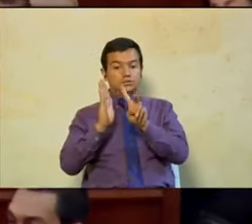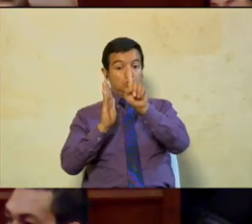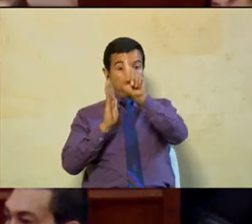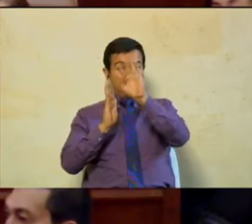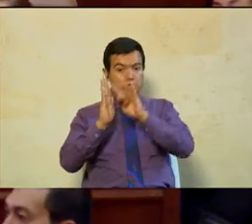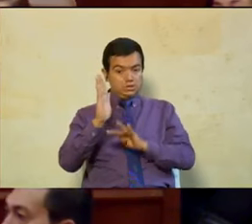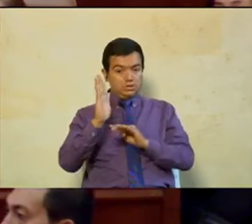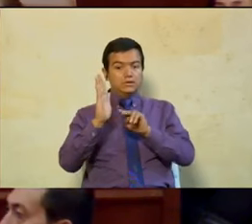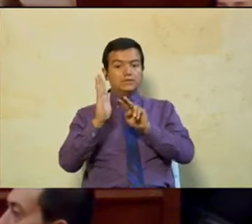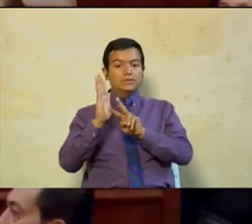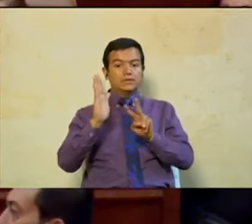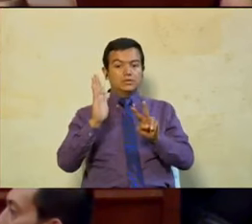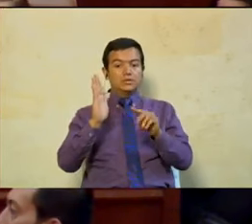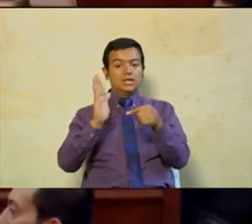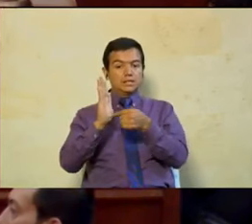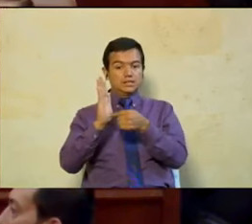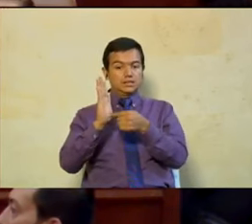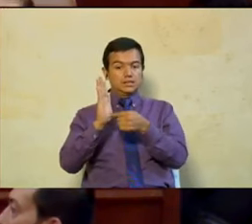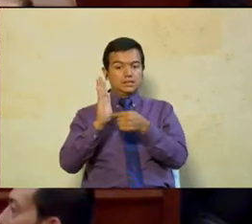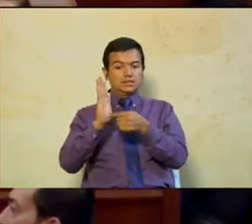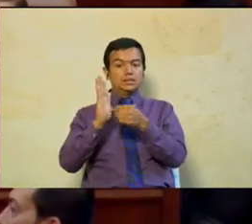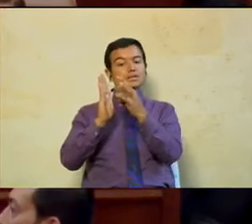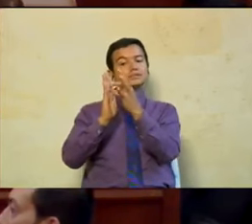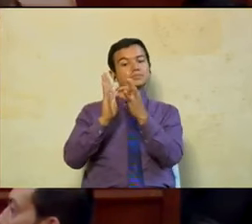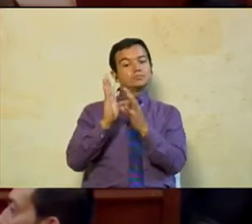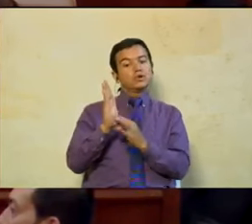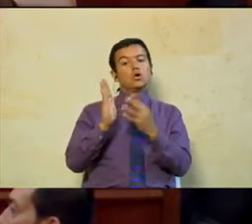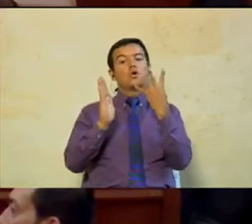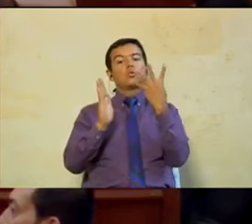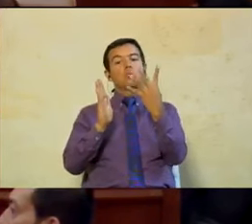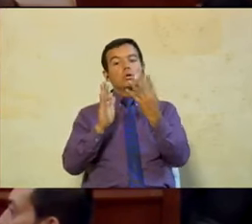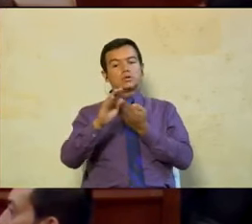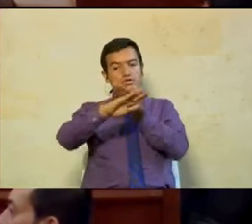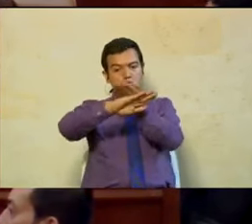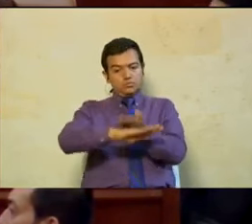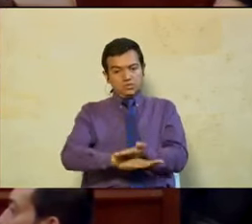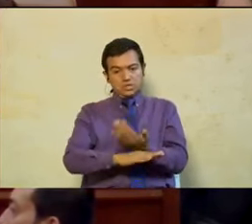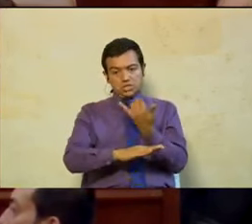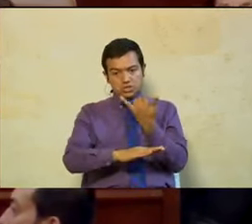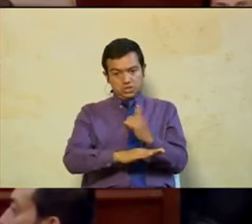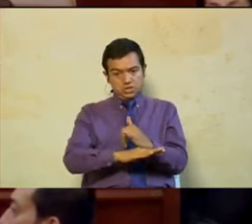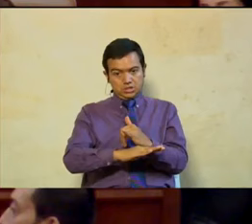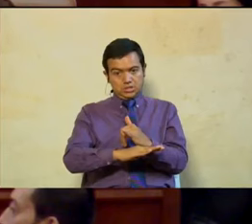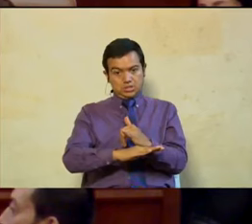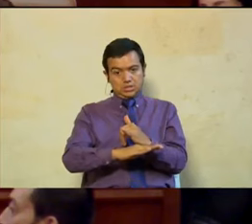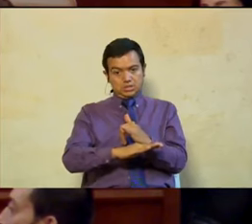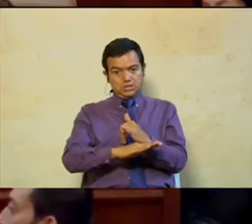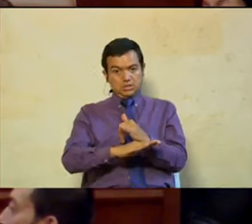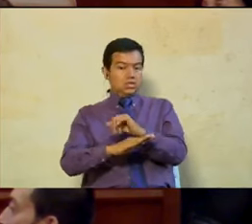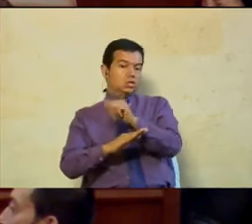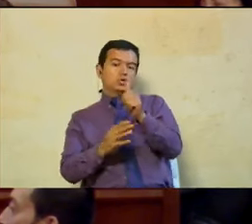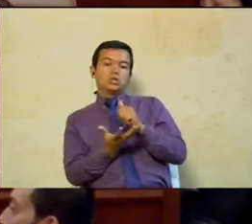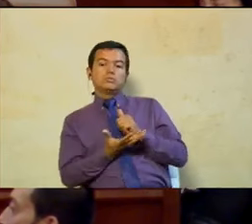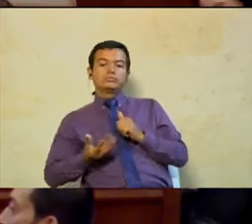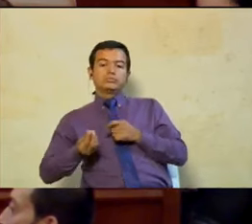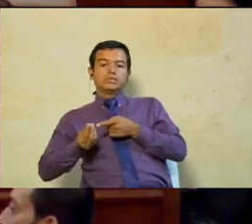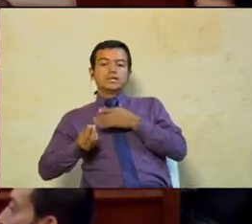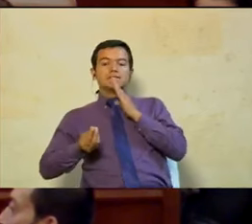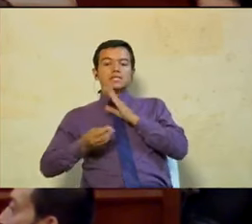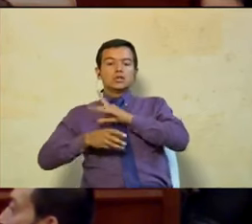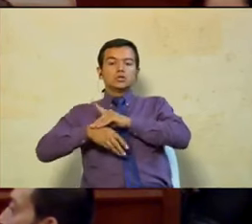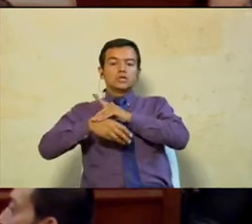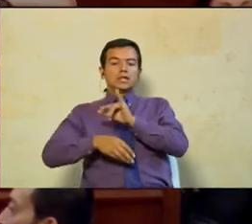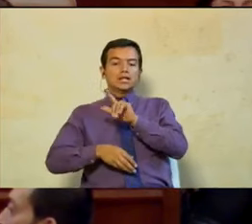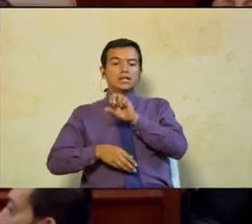cuales hay cuatro proposiciones avaladas y las demás fueron dejadas por la do l Barrera